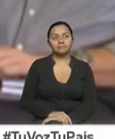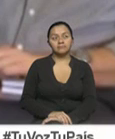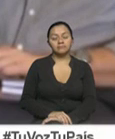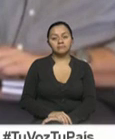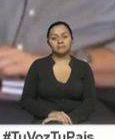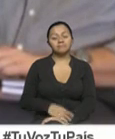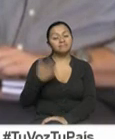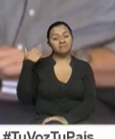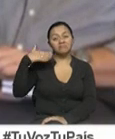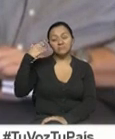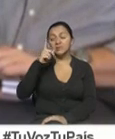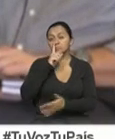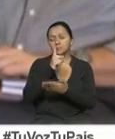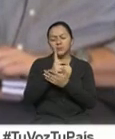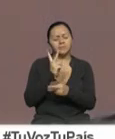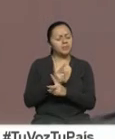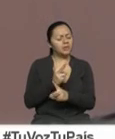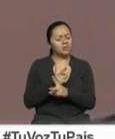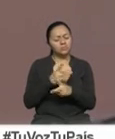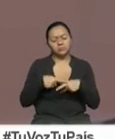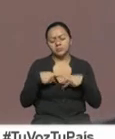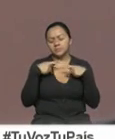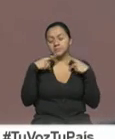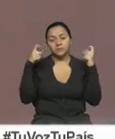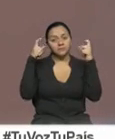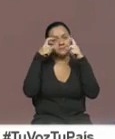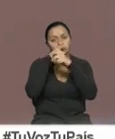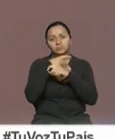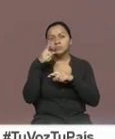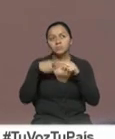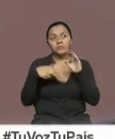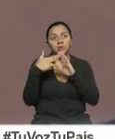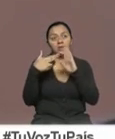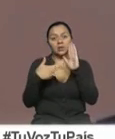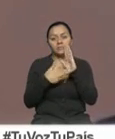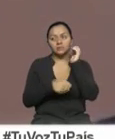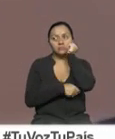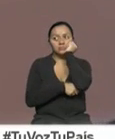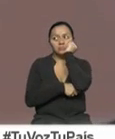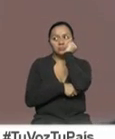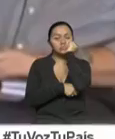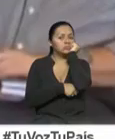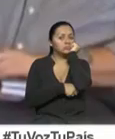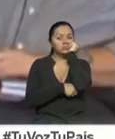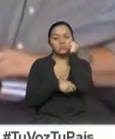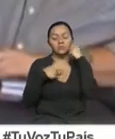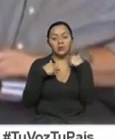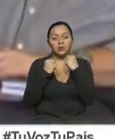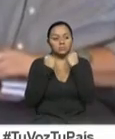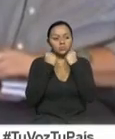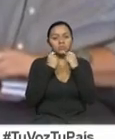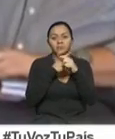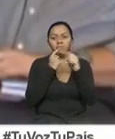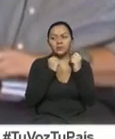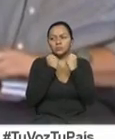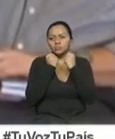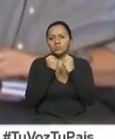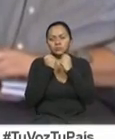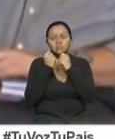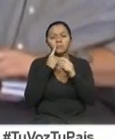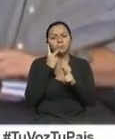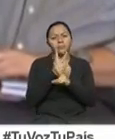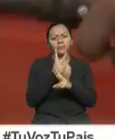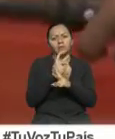Era muy peligroso y difícil seguir las reglas. En el campo no estaba muy asustado, pero es cierto que era muy